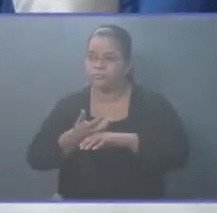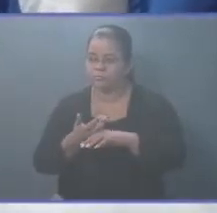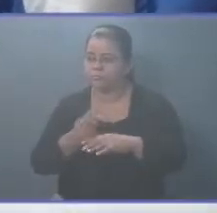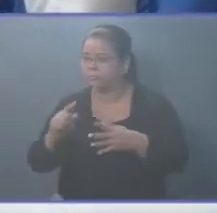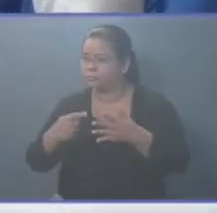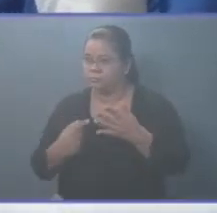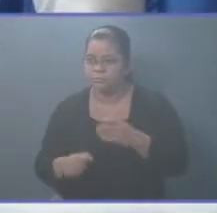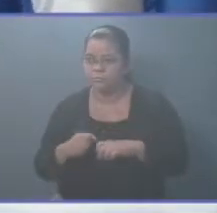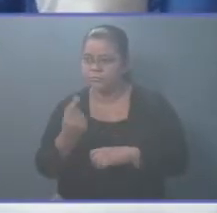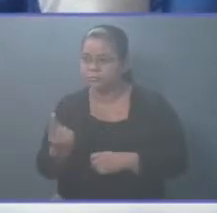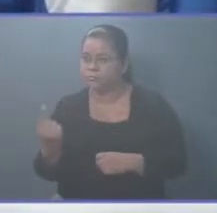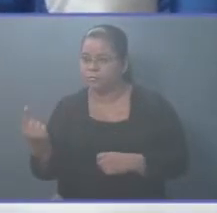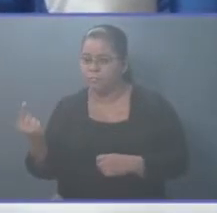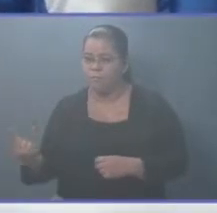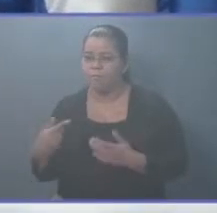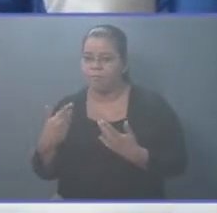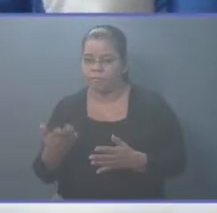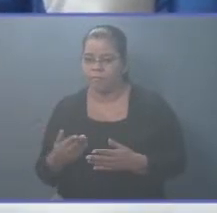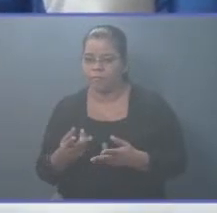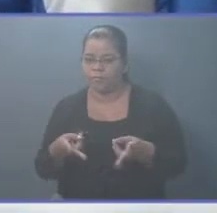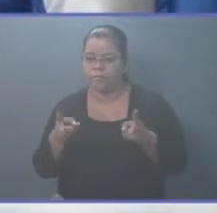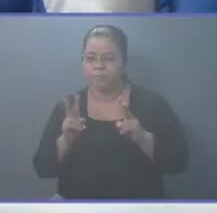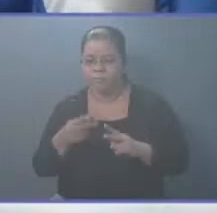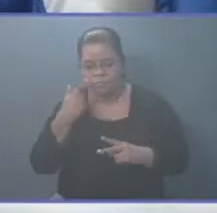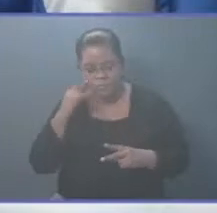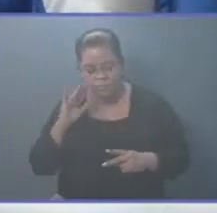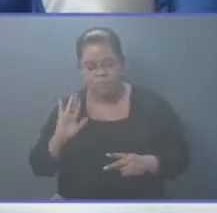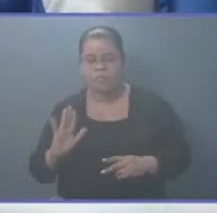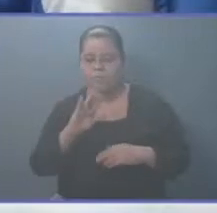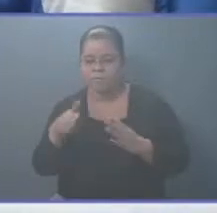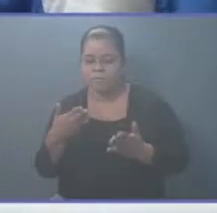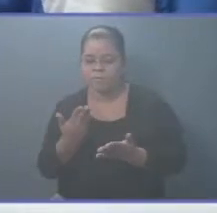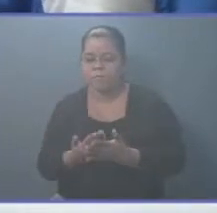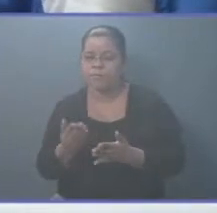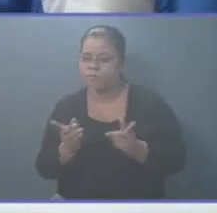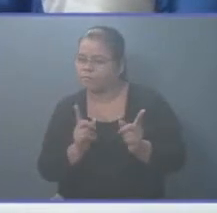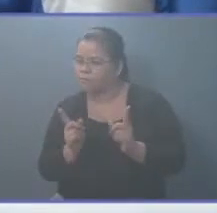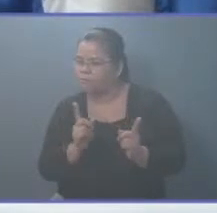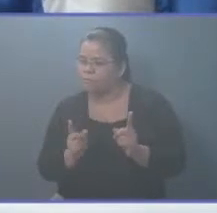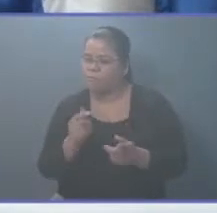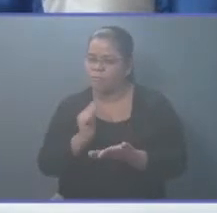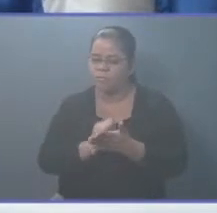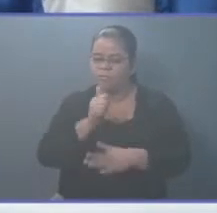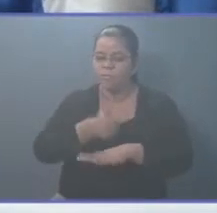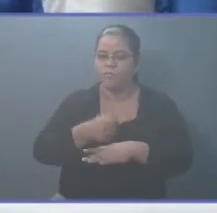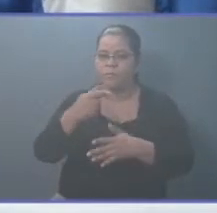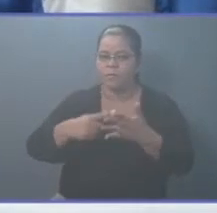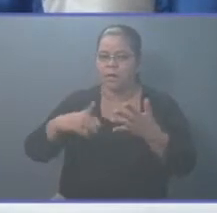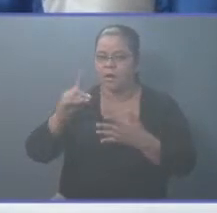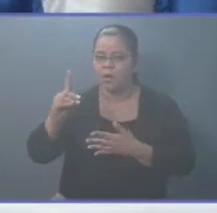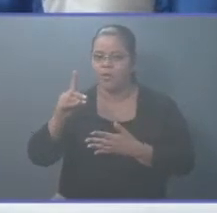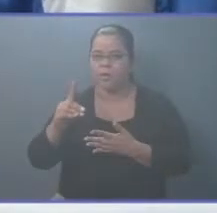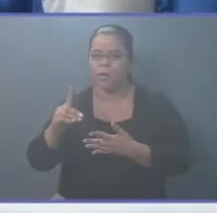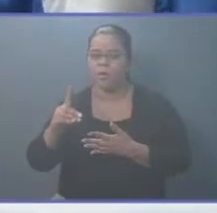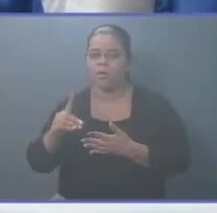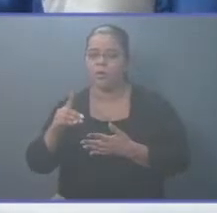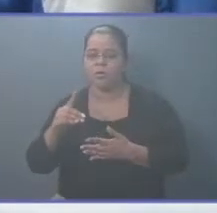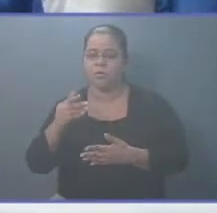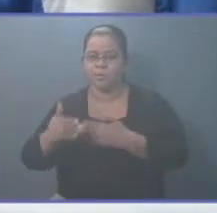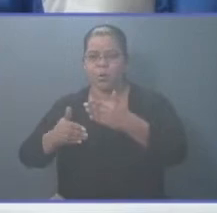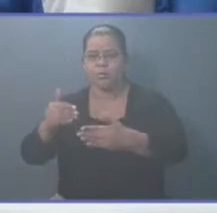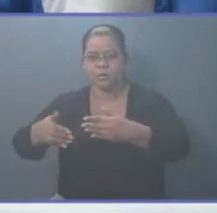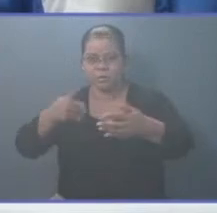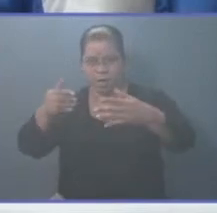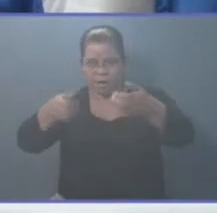personas admitirán y otorgarán valor probatorio al testimonio de referencia de acuerdo a lo establecido en el Código Procesal Penal. Diputado Javier